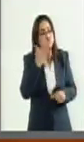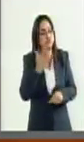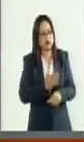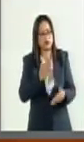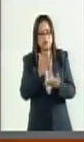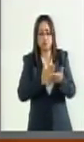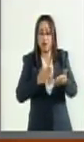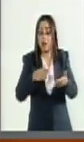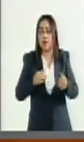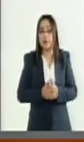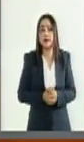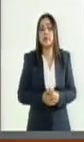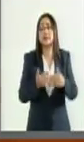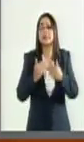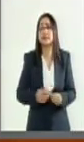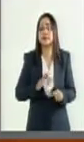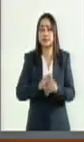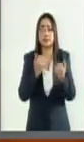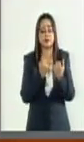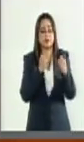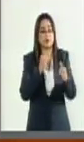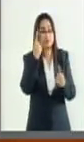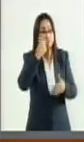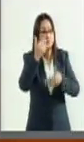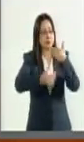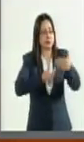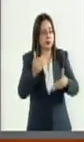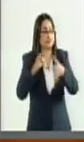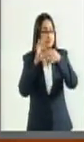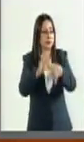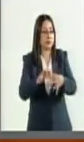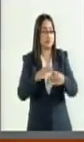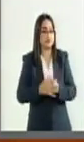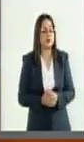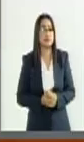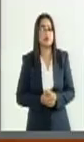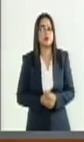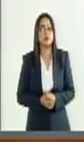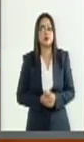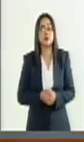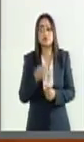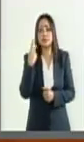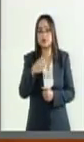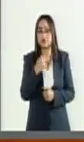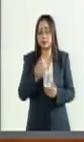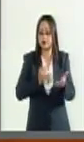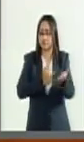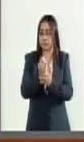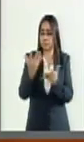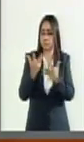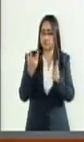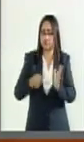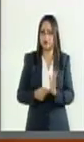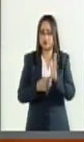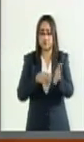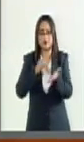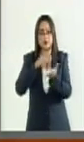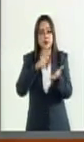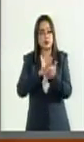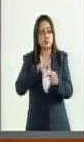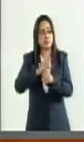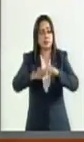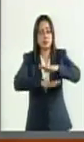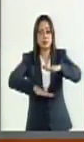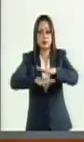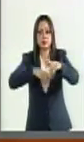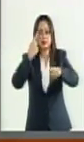la consideración de la autonomía para su funcionamiento y la independencia en la adopción de sus decisiones, se establecieron las bases